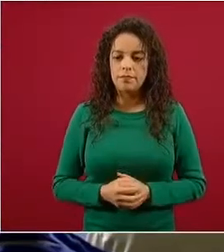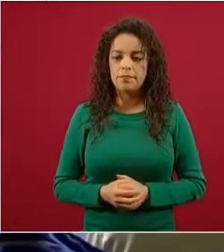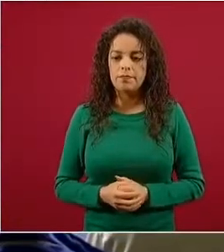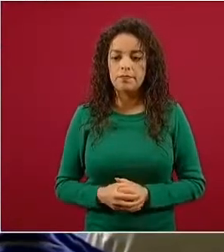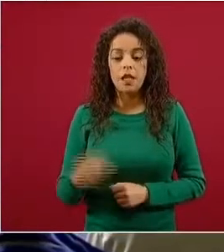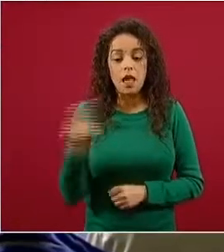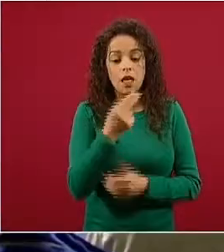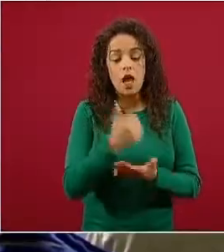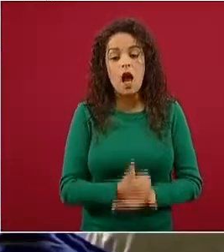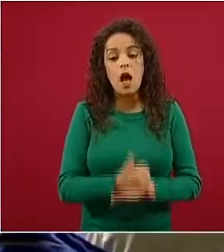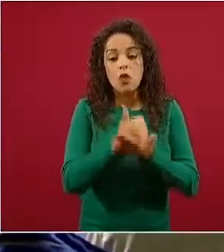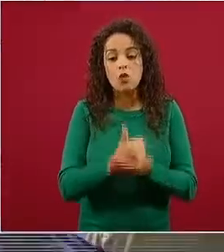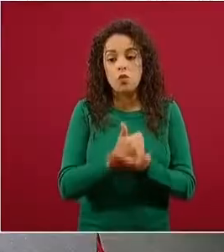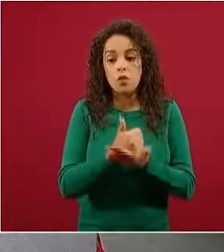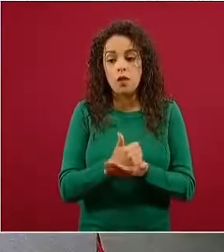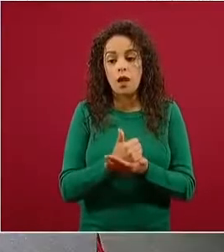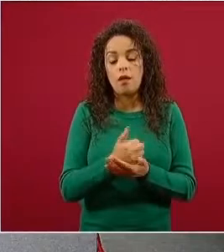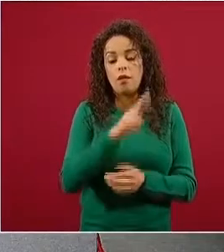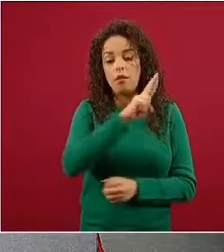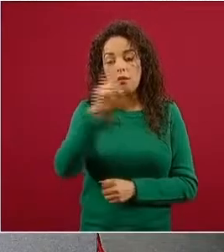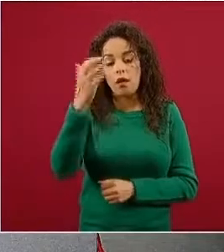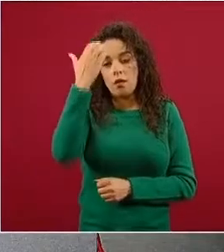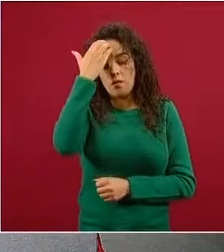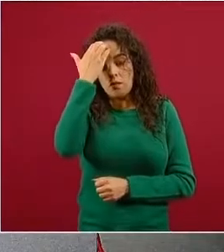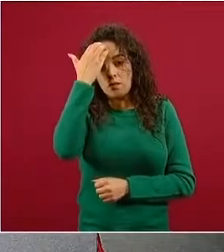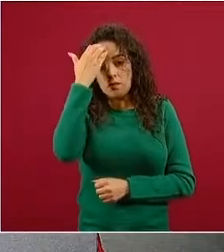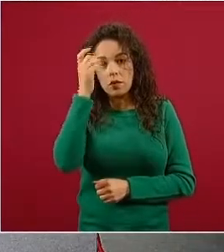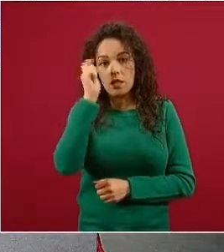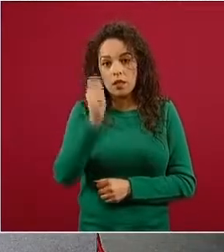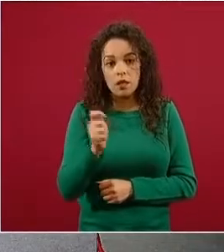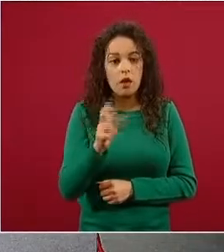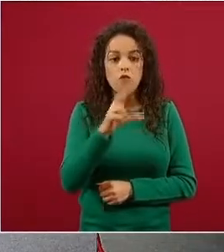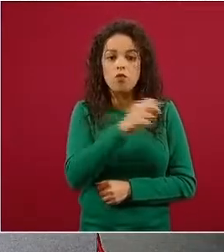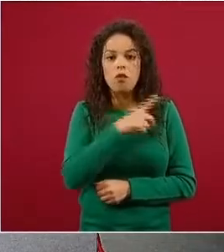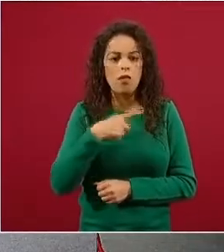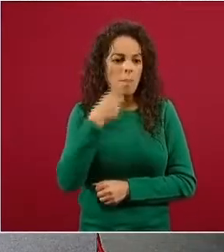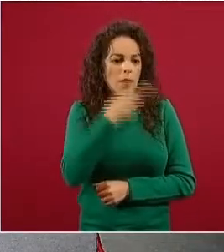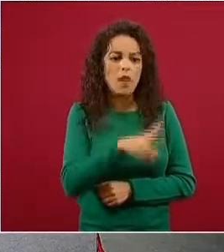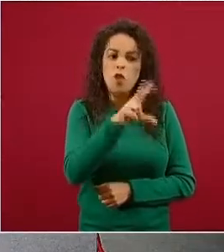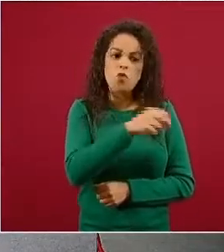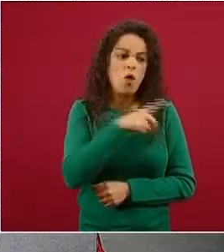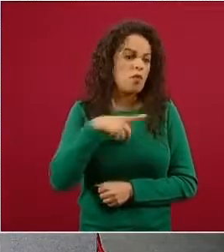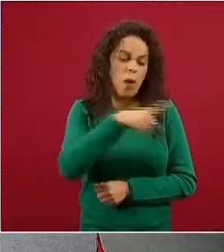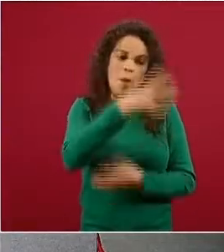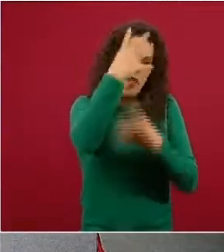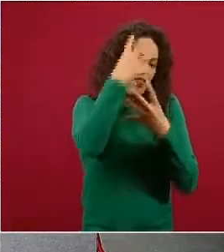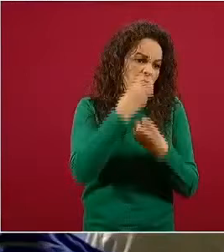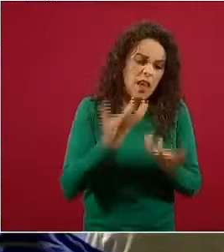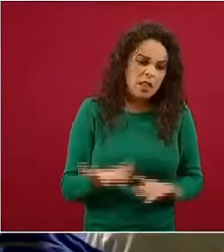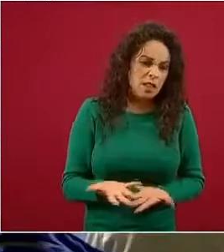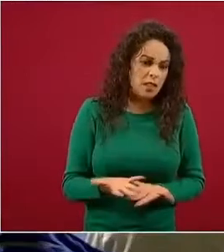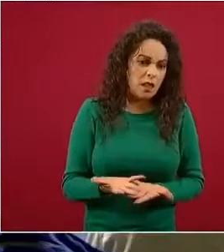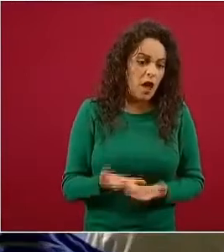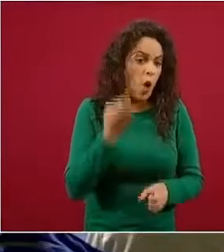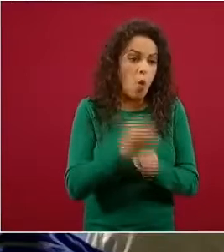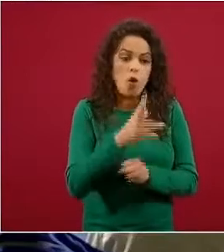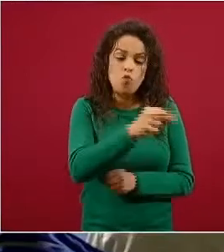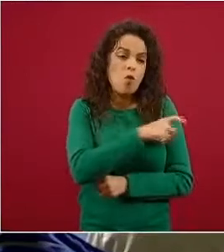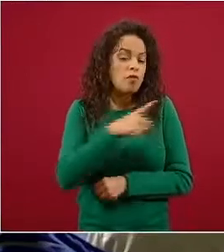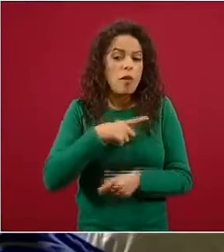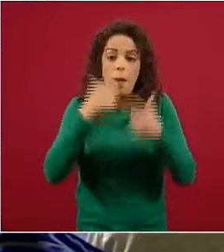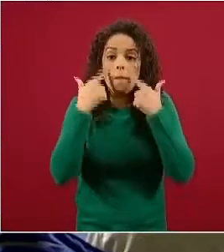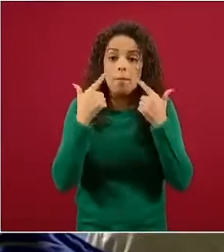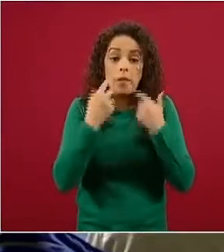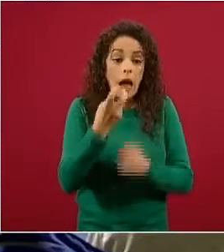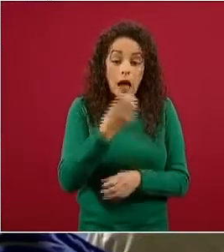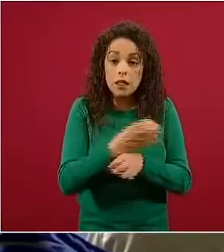pase a muchas personas y a personas en la misma familia quiere decir que lo van a vivir en una misma forma, no es uniforme, es un